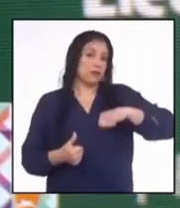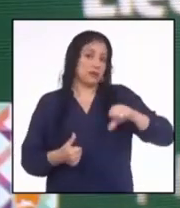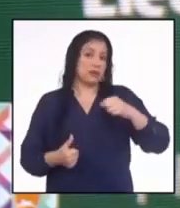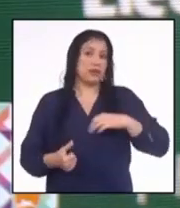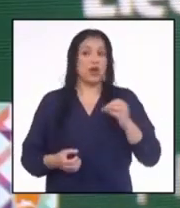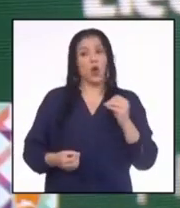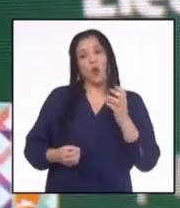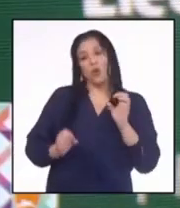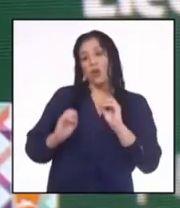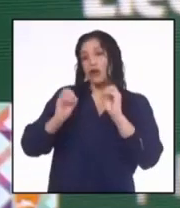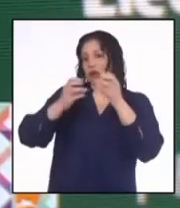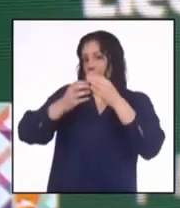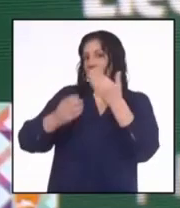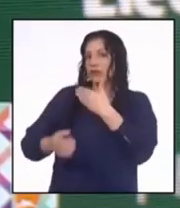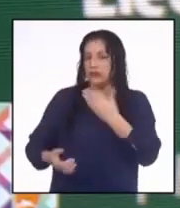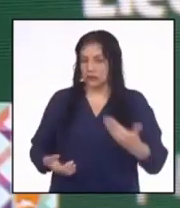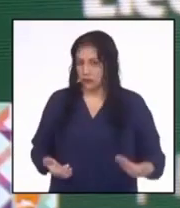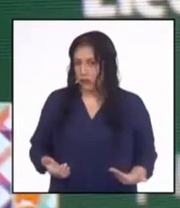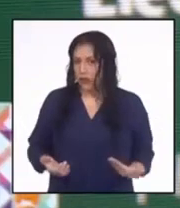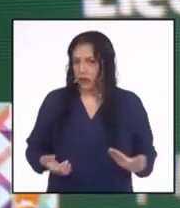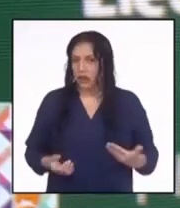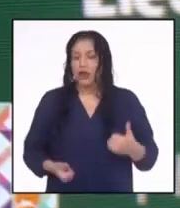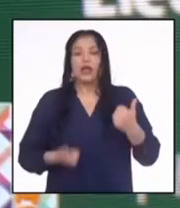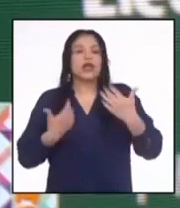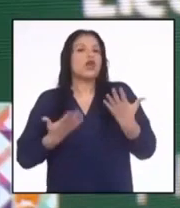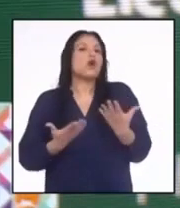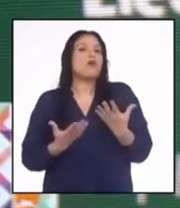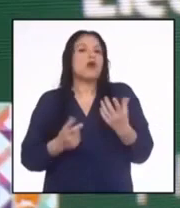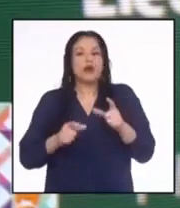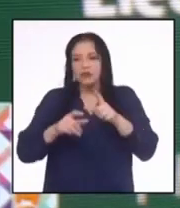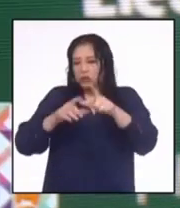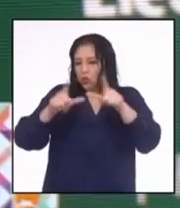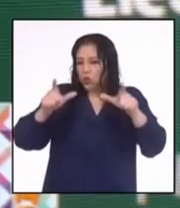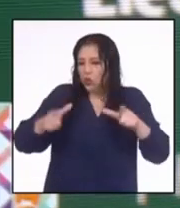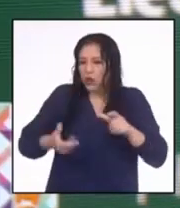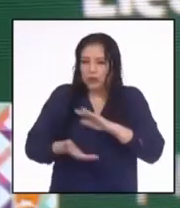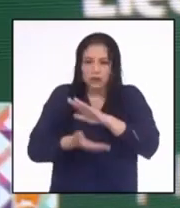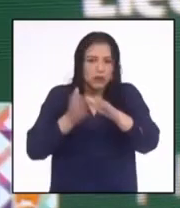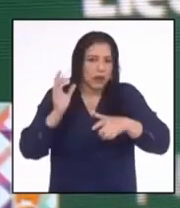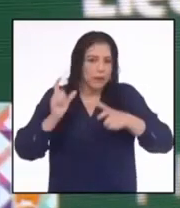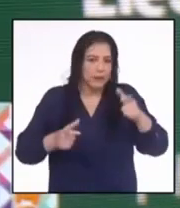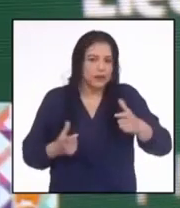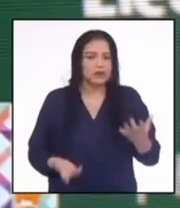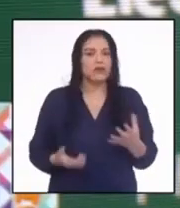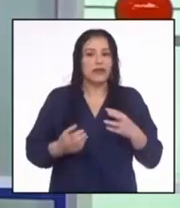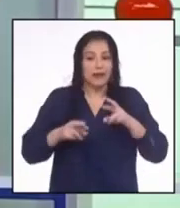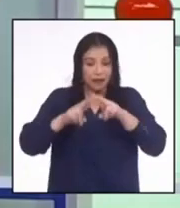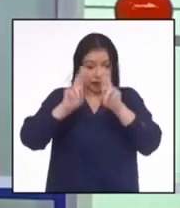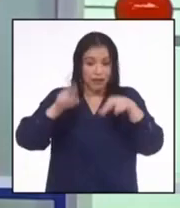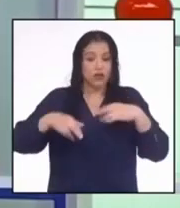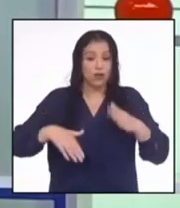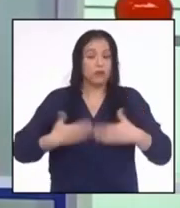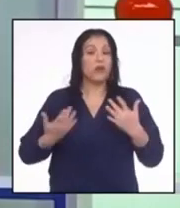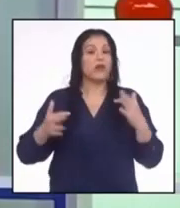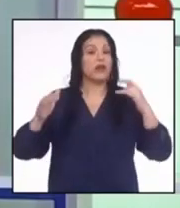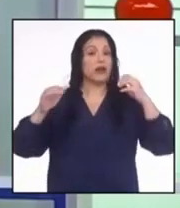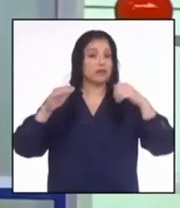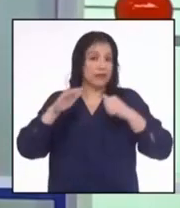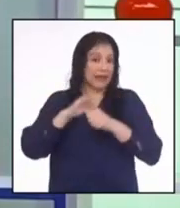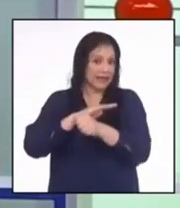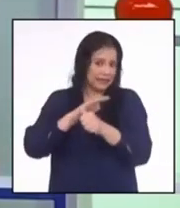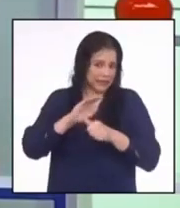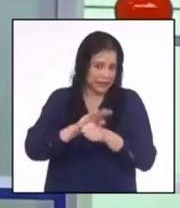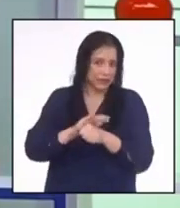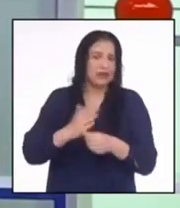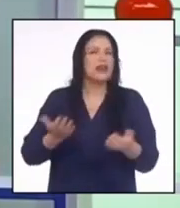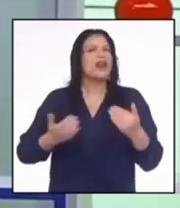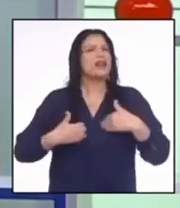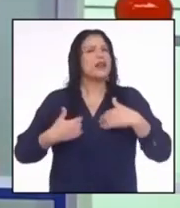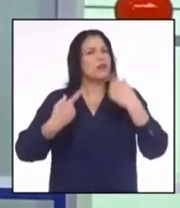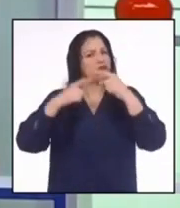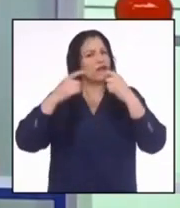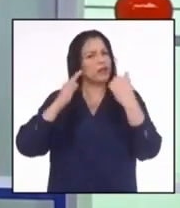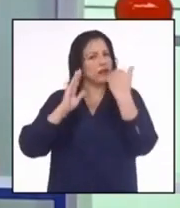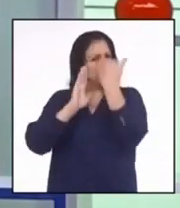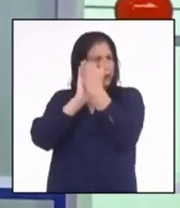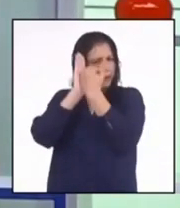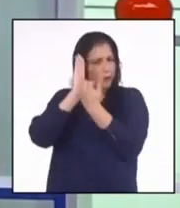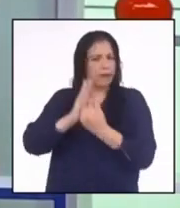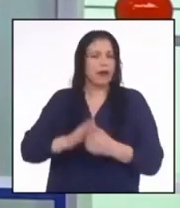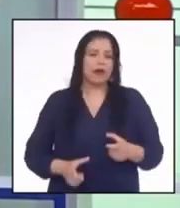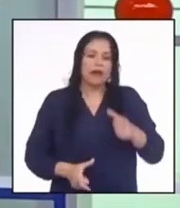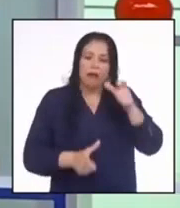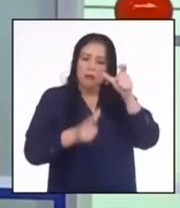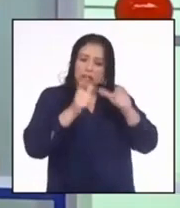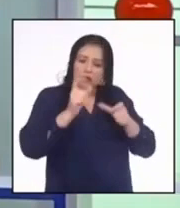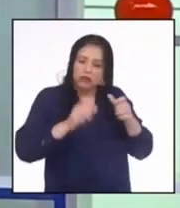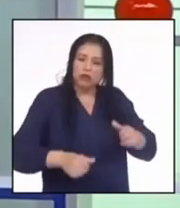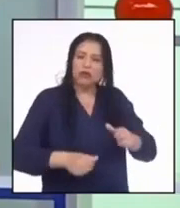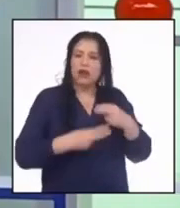entidades del Estado. Al ser de carácter público, la región entera tendría acceso. Entonces tenemos diferentes actores, personas